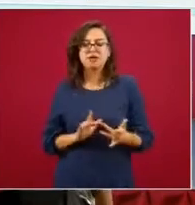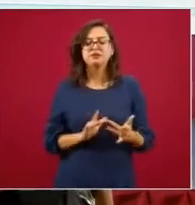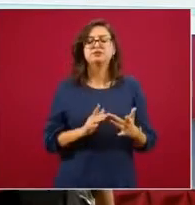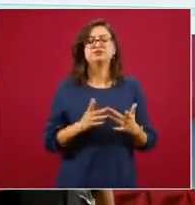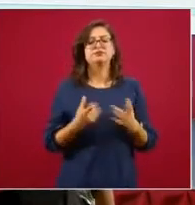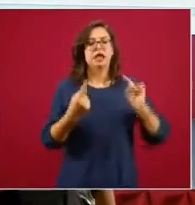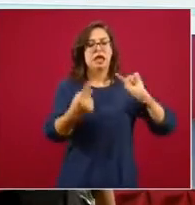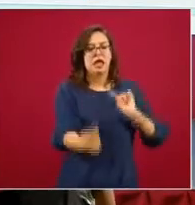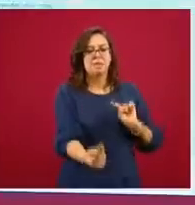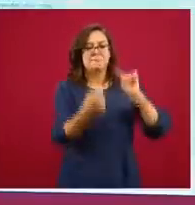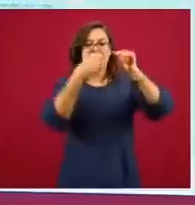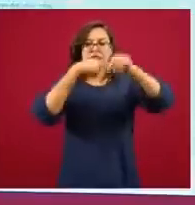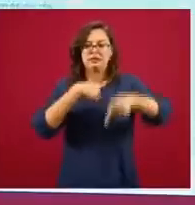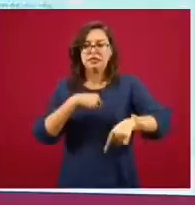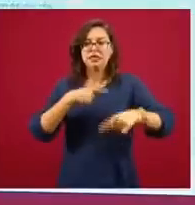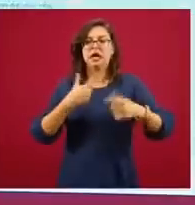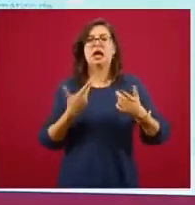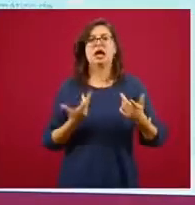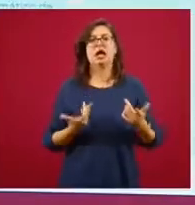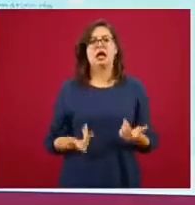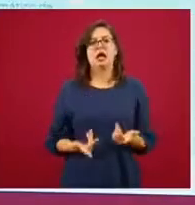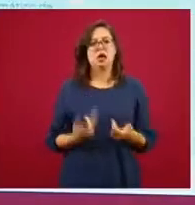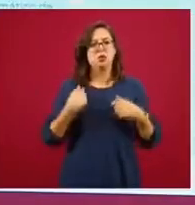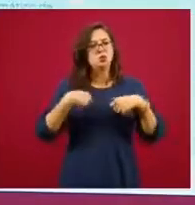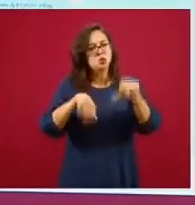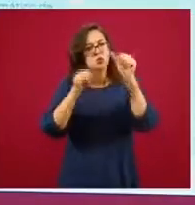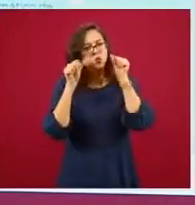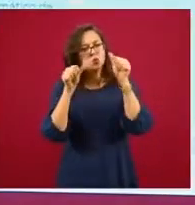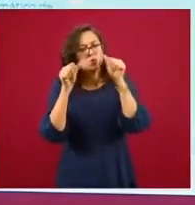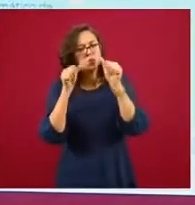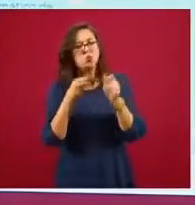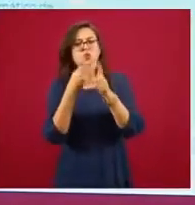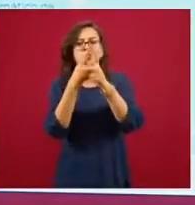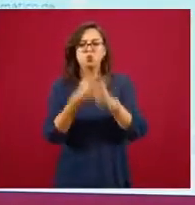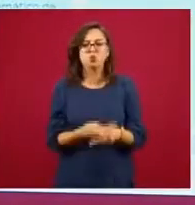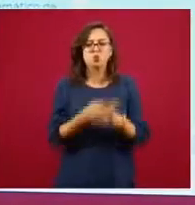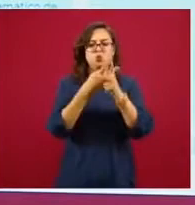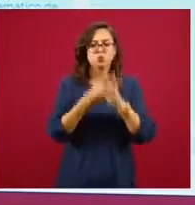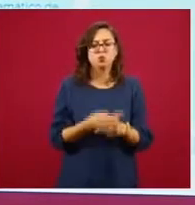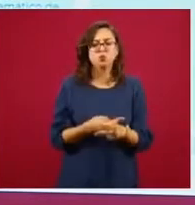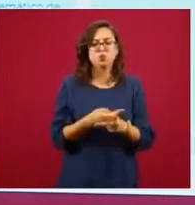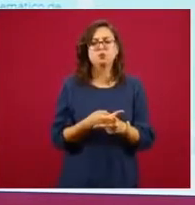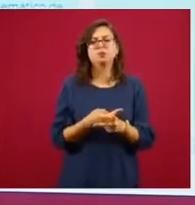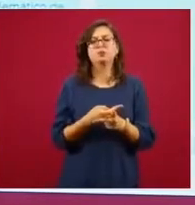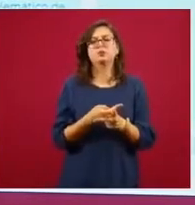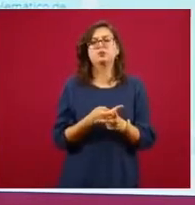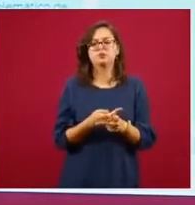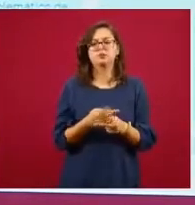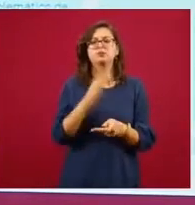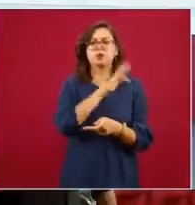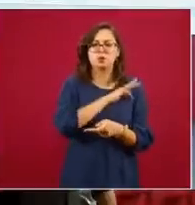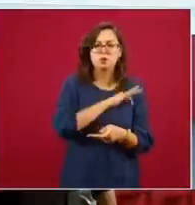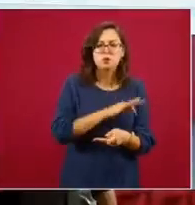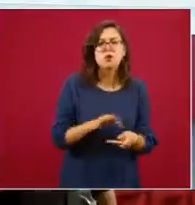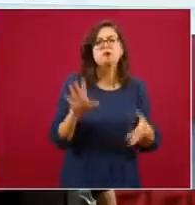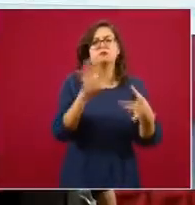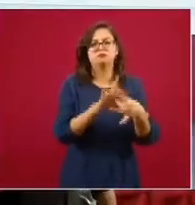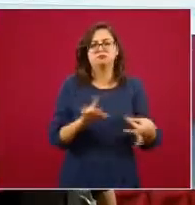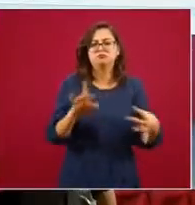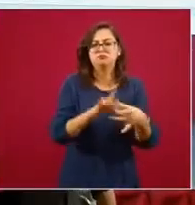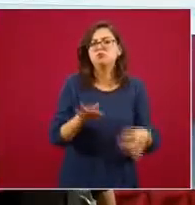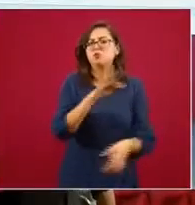Como empatía o de pronto saber escuchar, saber en qué momento pueden referir y cómo es que deben de